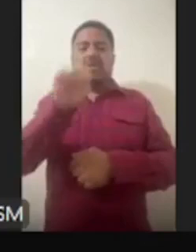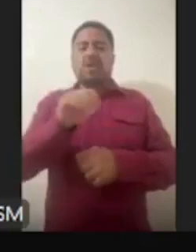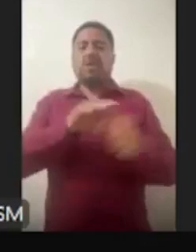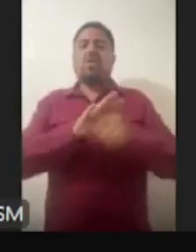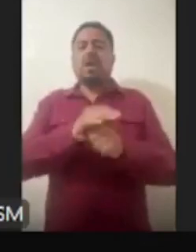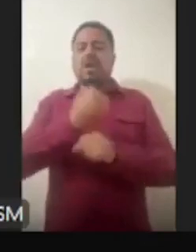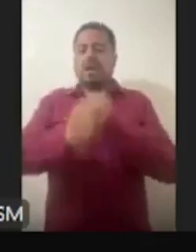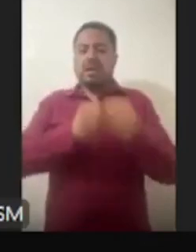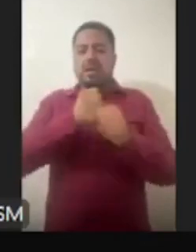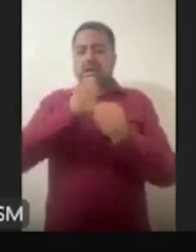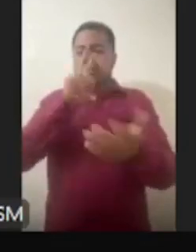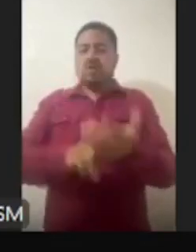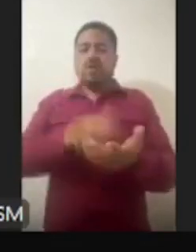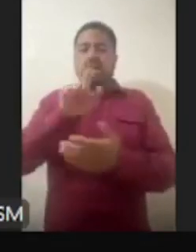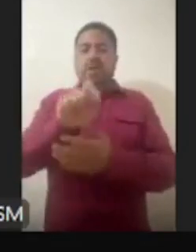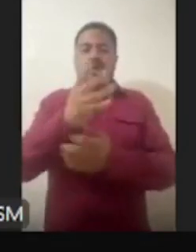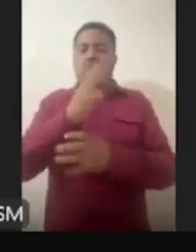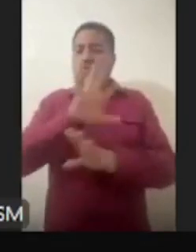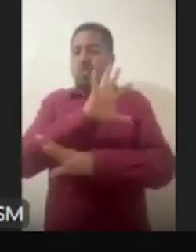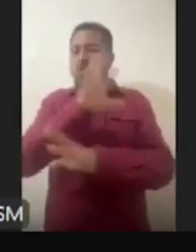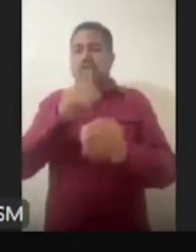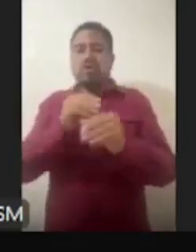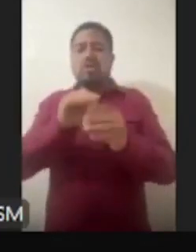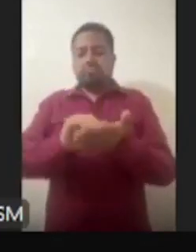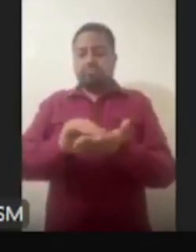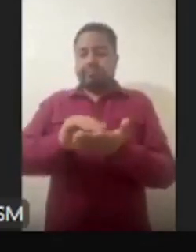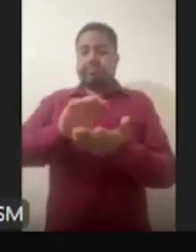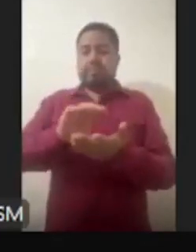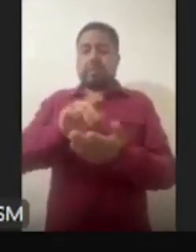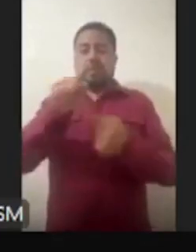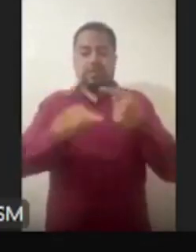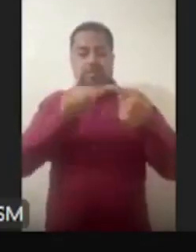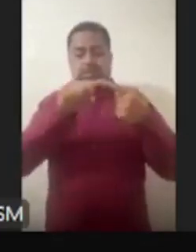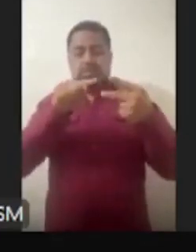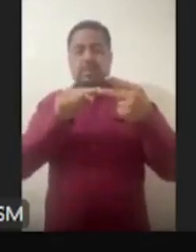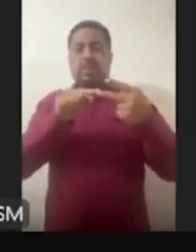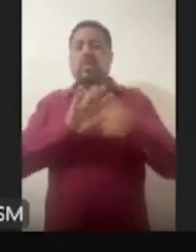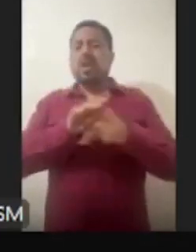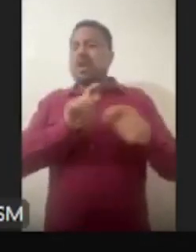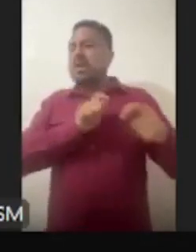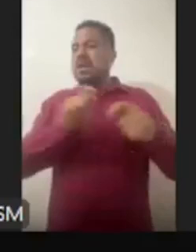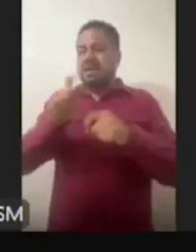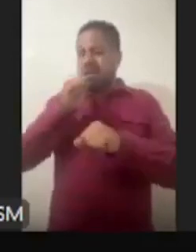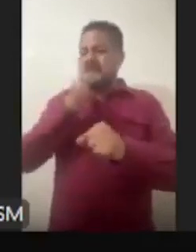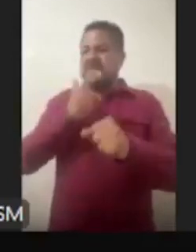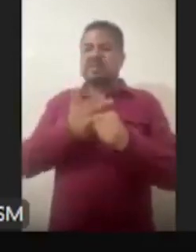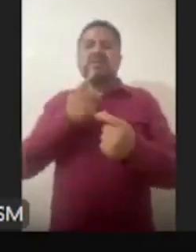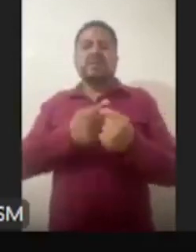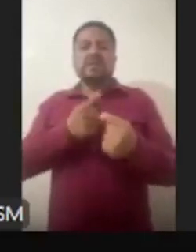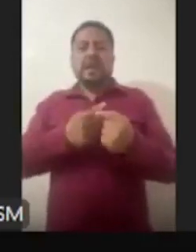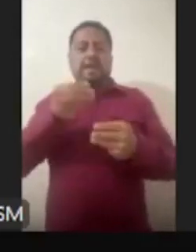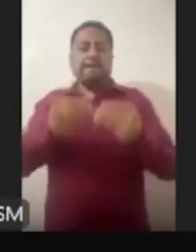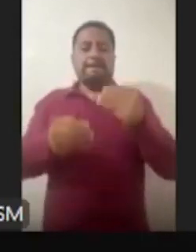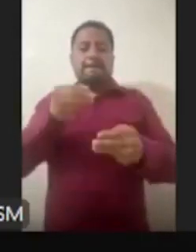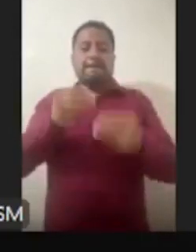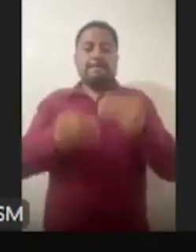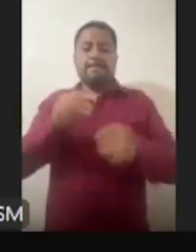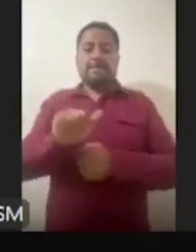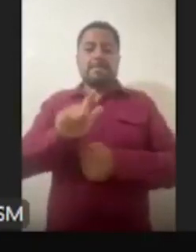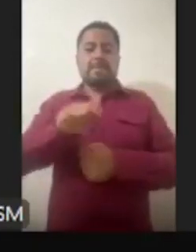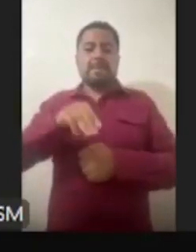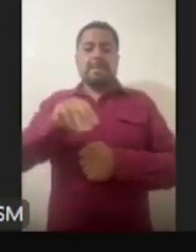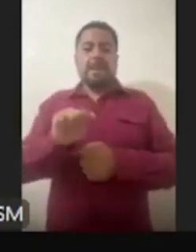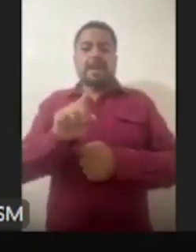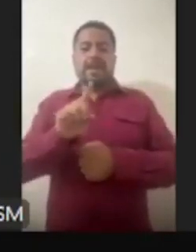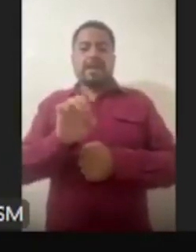2024, todos acumulados. Los 2 primeros asuntos fueron turnados a la ponencia a cargo de la magistrada Almadelia Eugenio Alcaraz. El